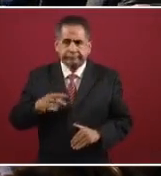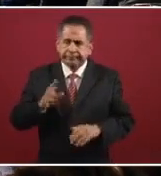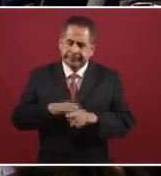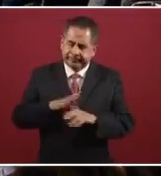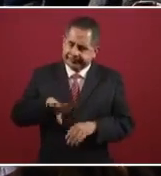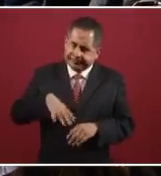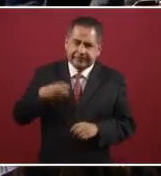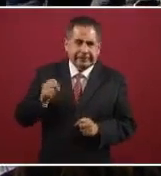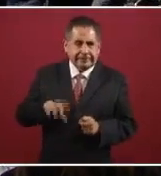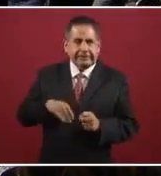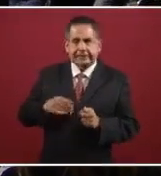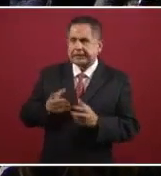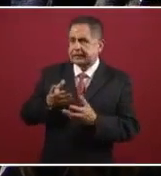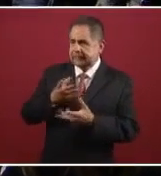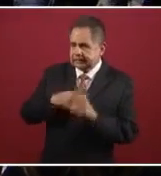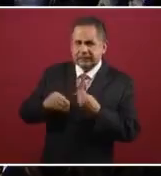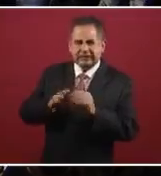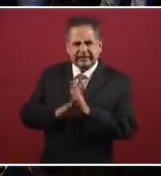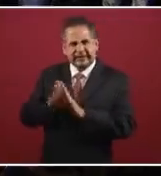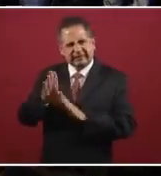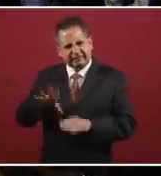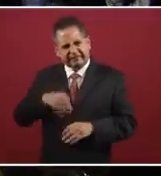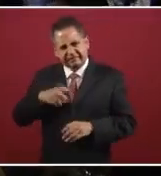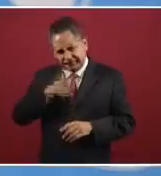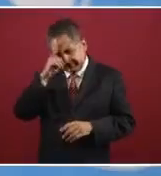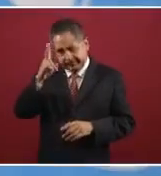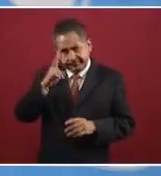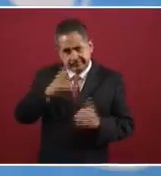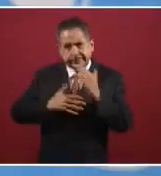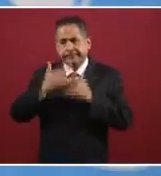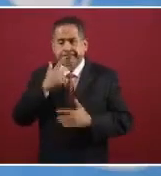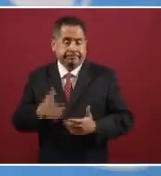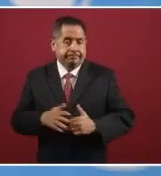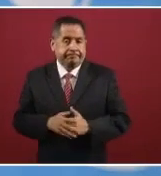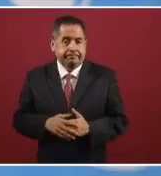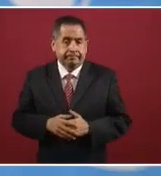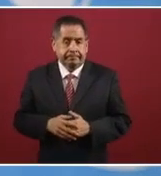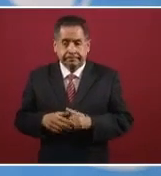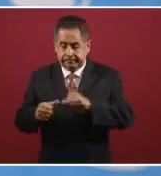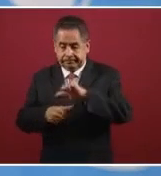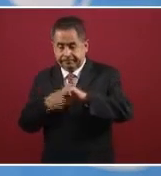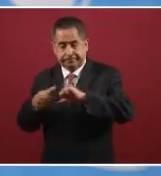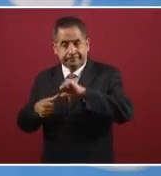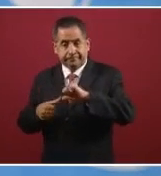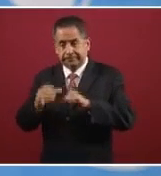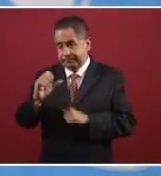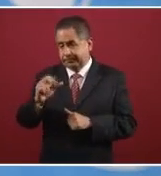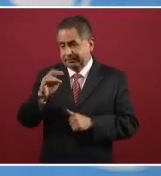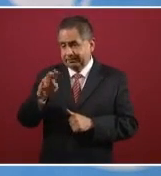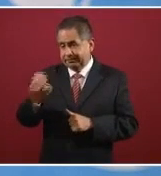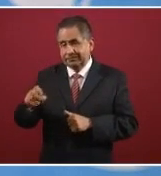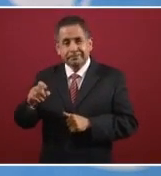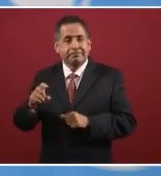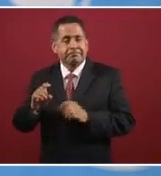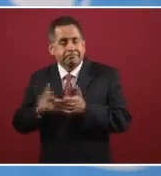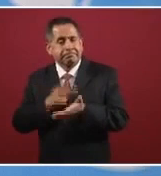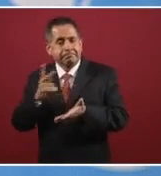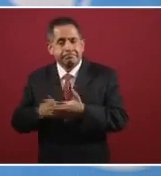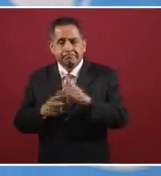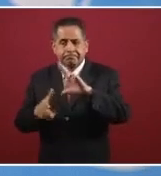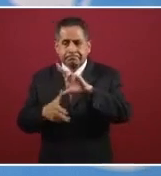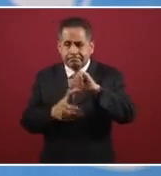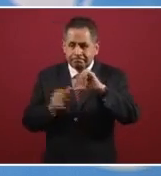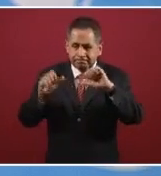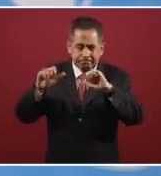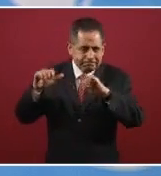resilientes a los choques externos. En el Caribe, cada vez que hay un choque, un evento climático extremo, los países